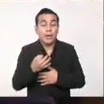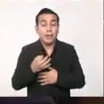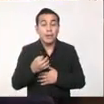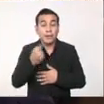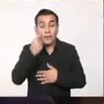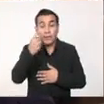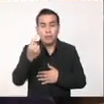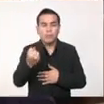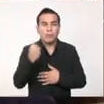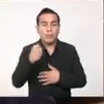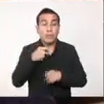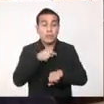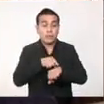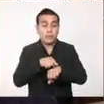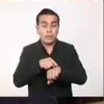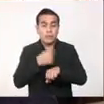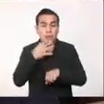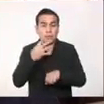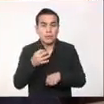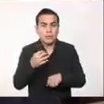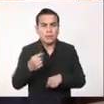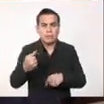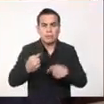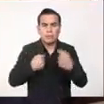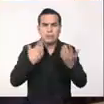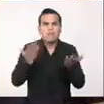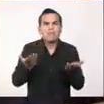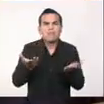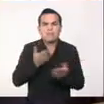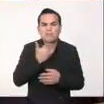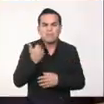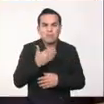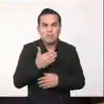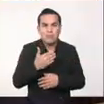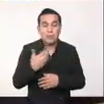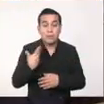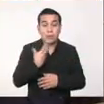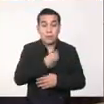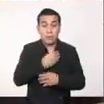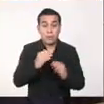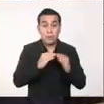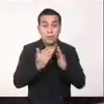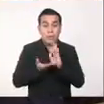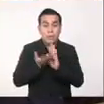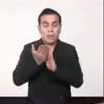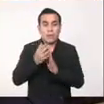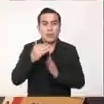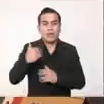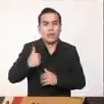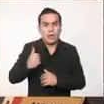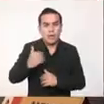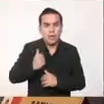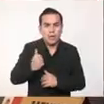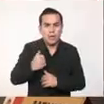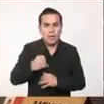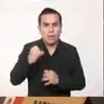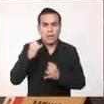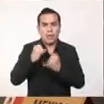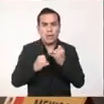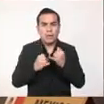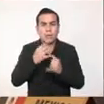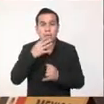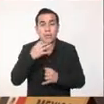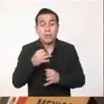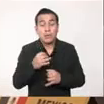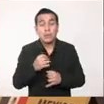mucho su tiempo. Usted mencionó que quería que su país fuera como Canadá, pero lo que le estaba mencionando al señor Argueta antes